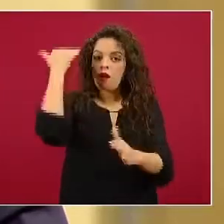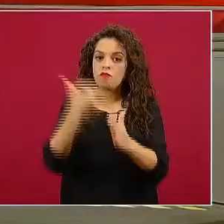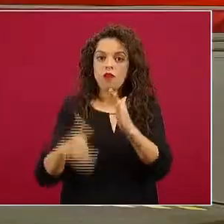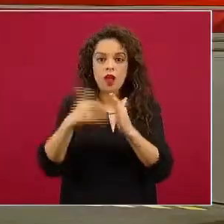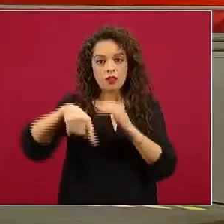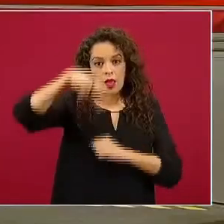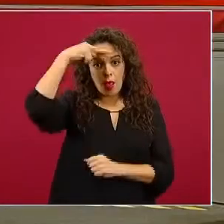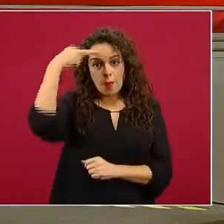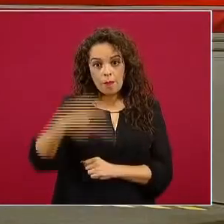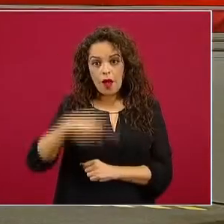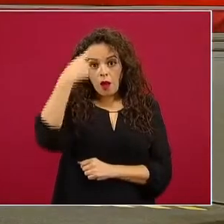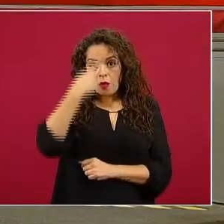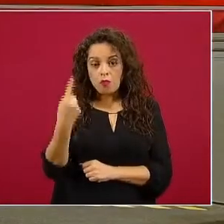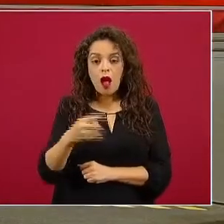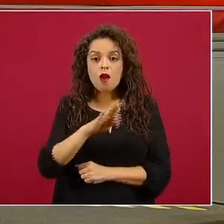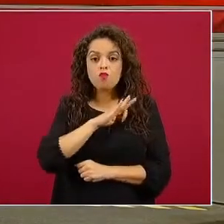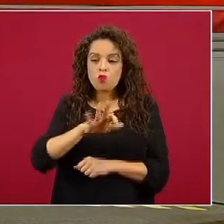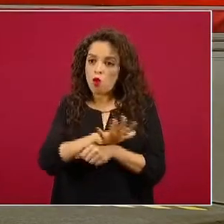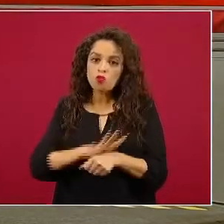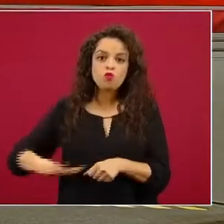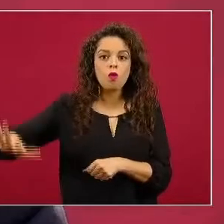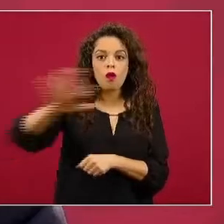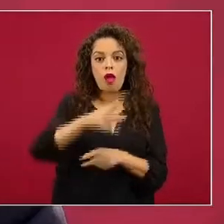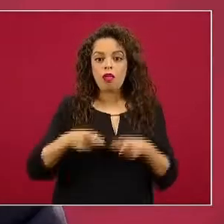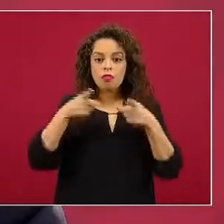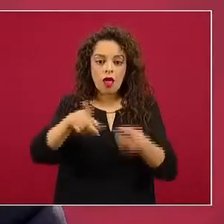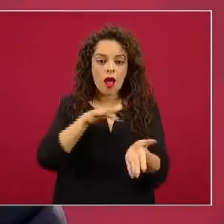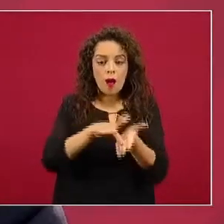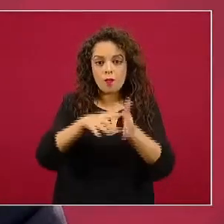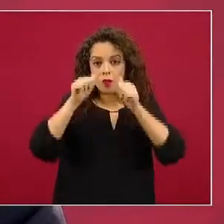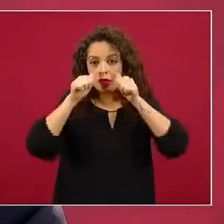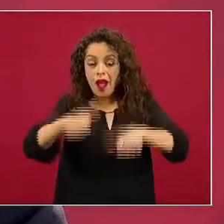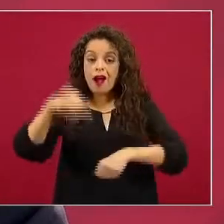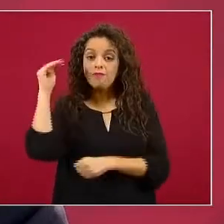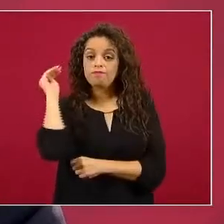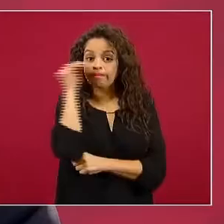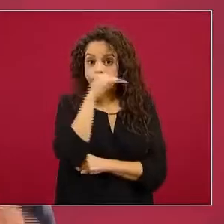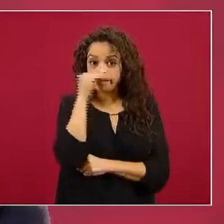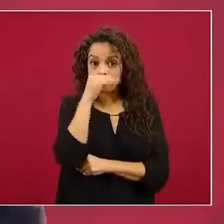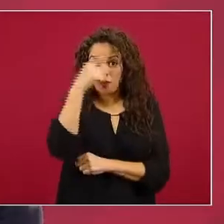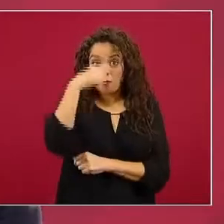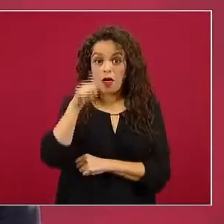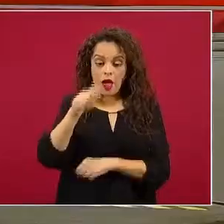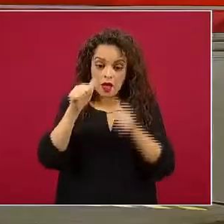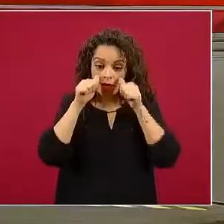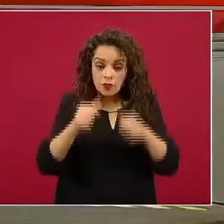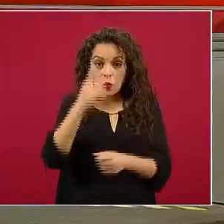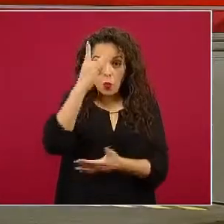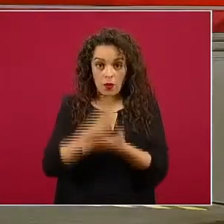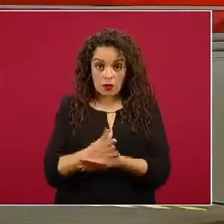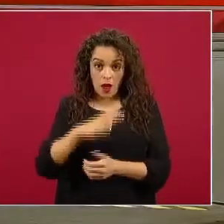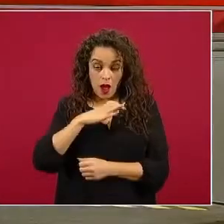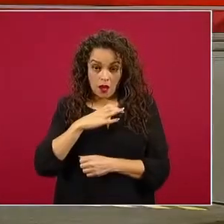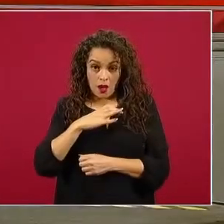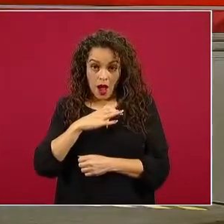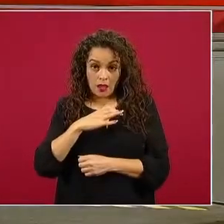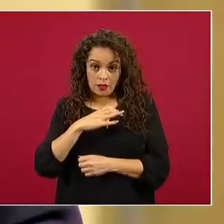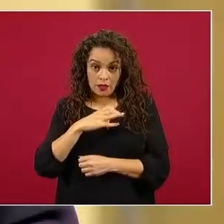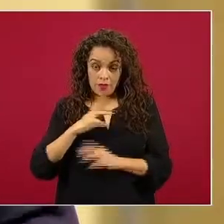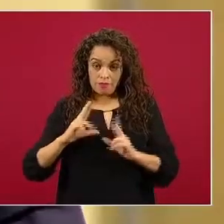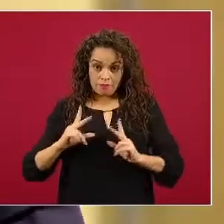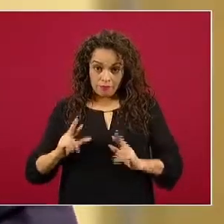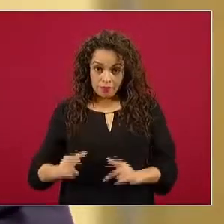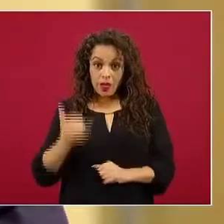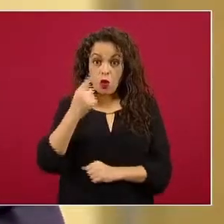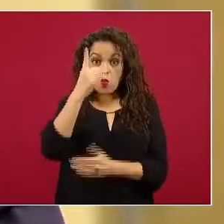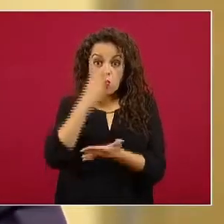una capacidad de cobertura universal, gratuita, en la atención de cáncer. No es solamente garantizar los medicamentos, eso ha sido un